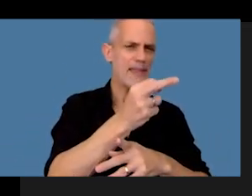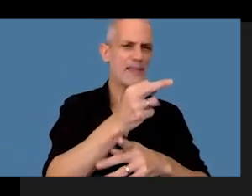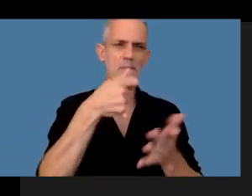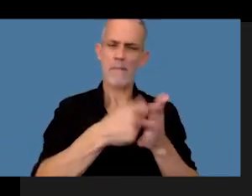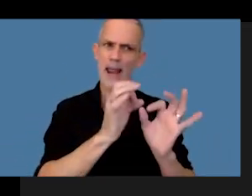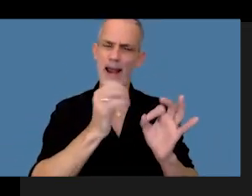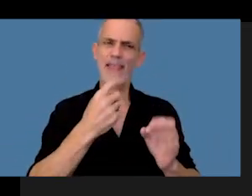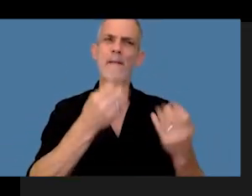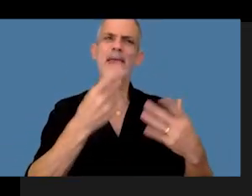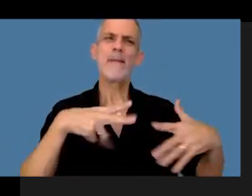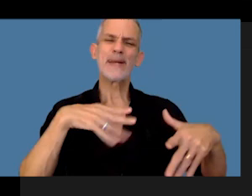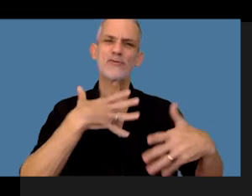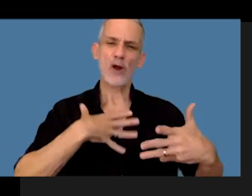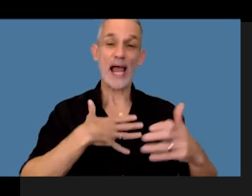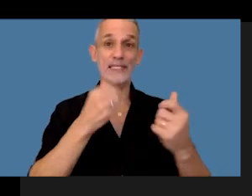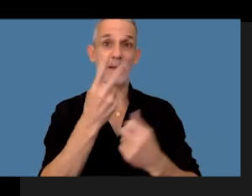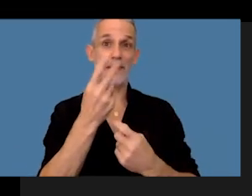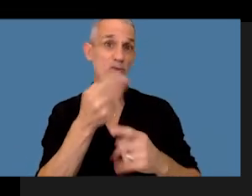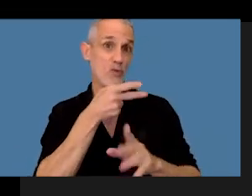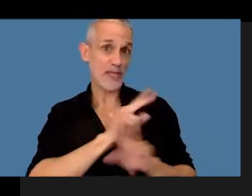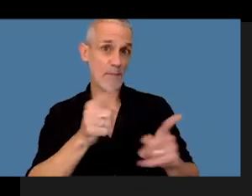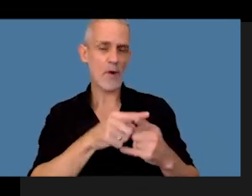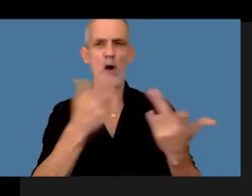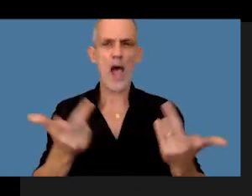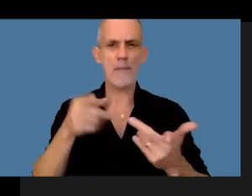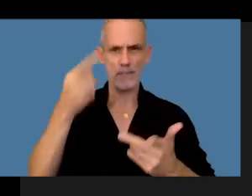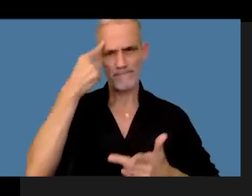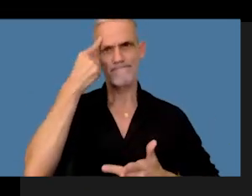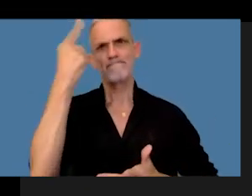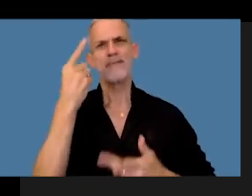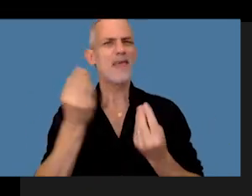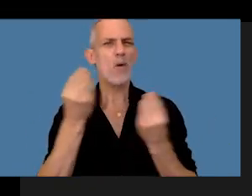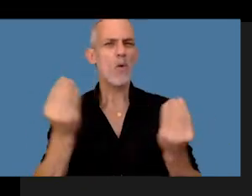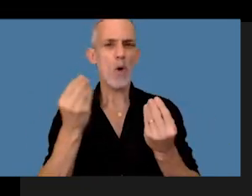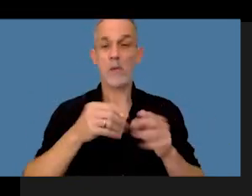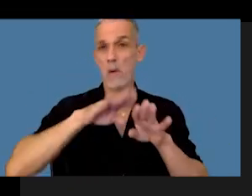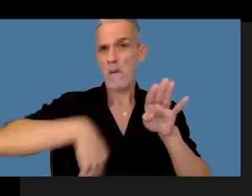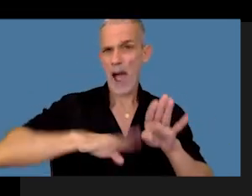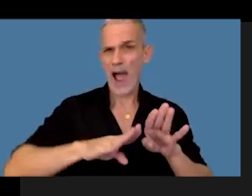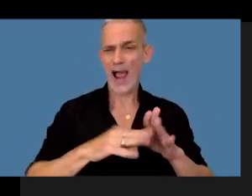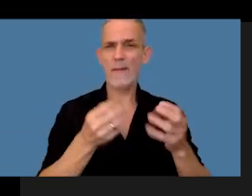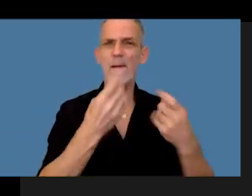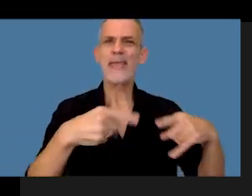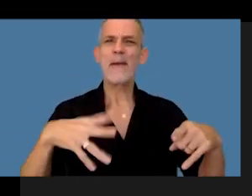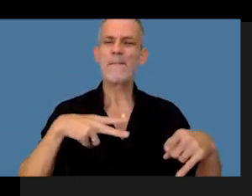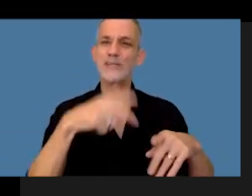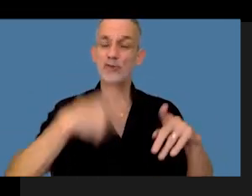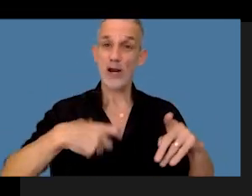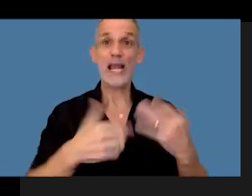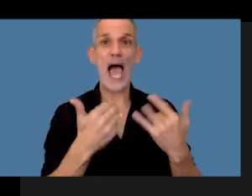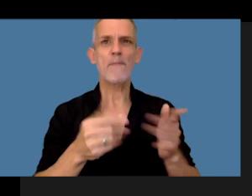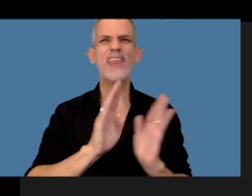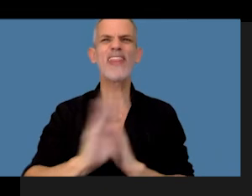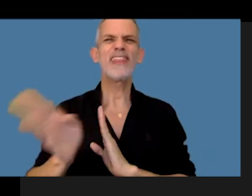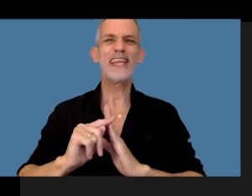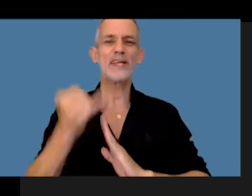bienes personales y 2021 tampoco? Entonces ahí se me ocurrió la idea de darlo de baja en bienes personales para que pueda directamente computar